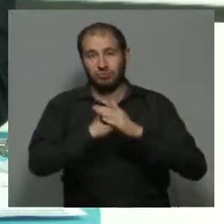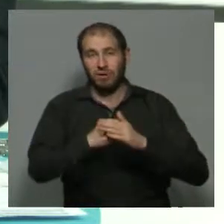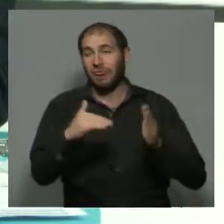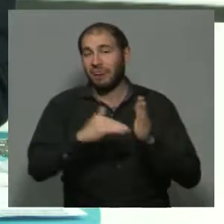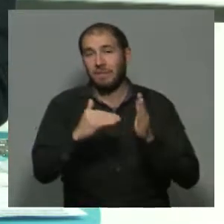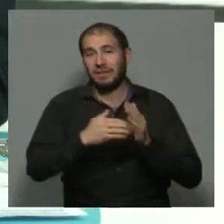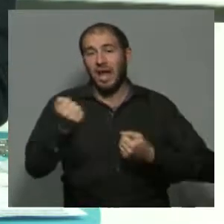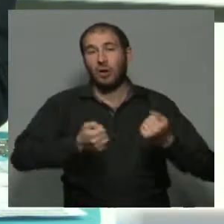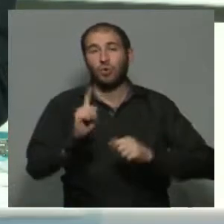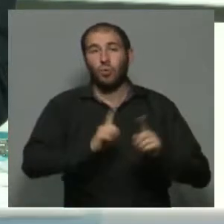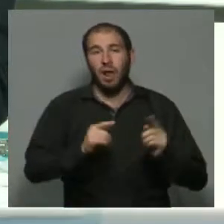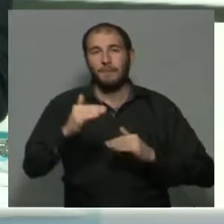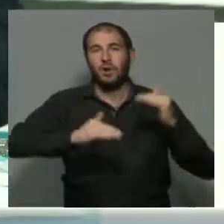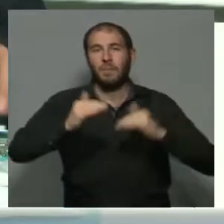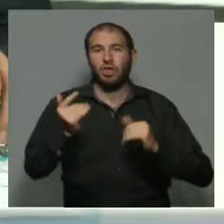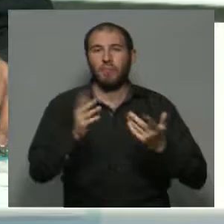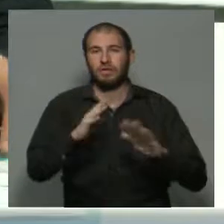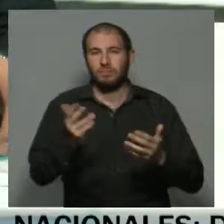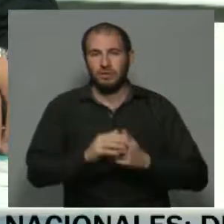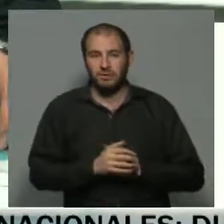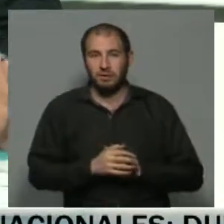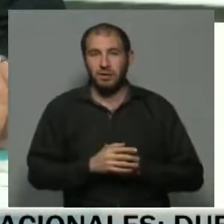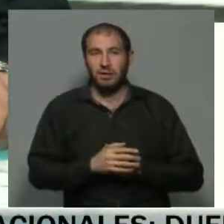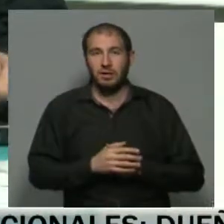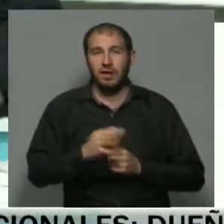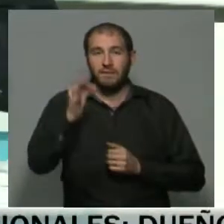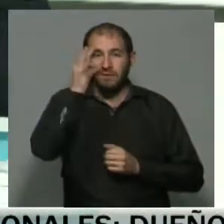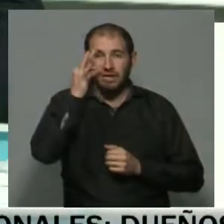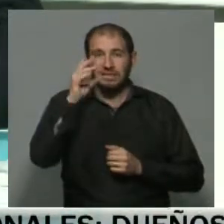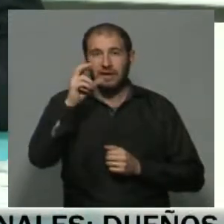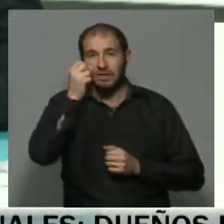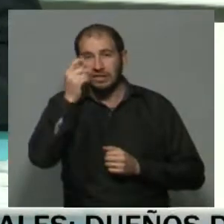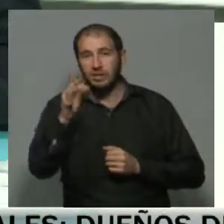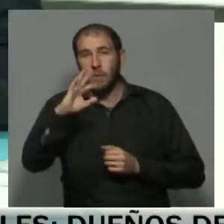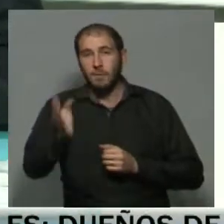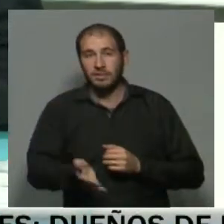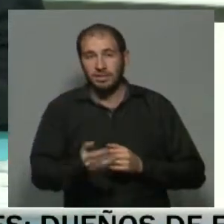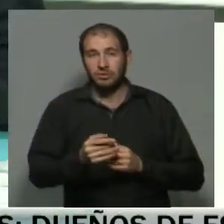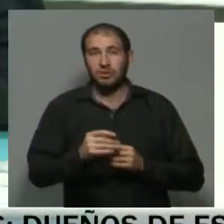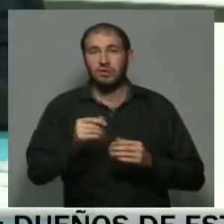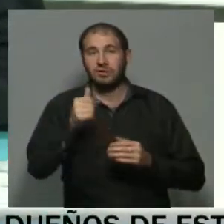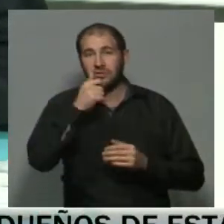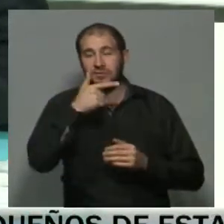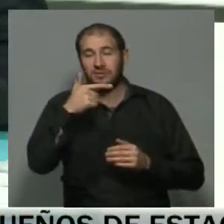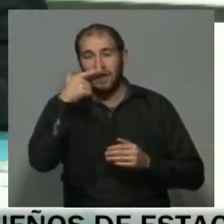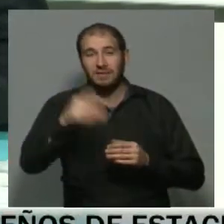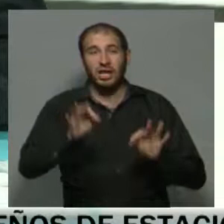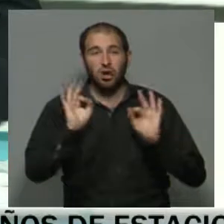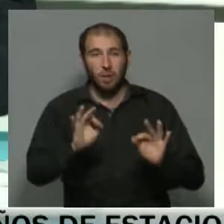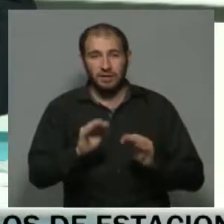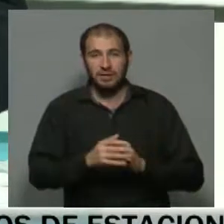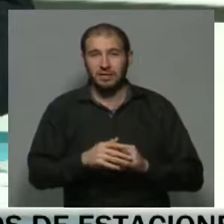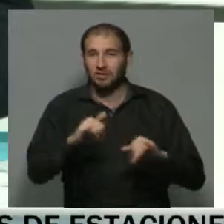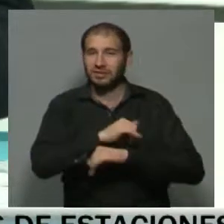dependiendo cuál es el vehículo, en promedio puede llegar a ser entre un 20 y un 25% llenar el tanque del auto. Es decir, una